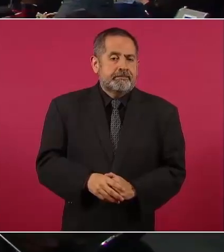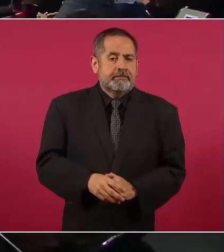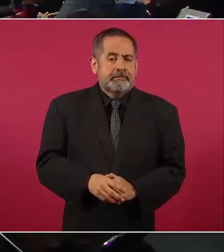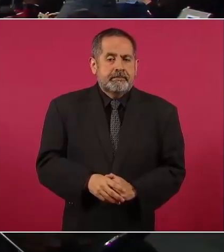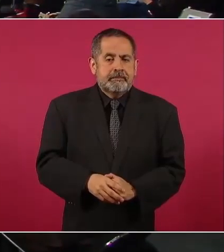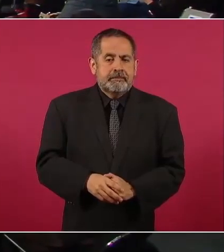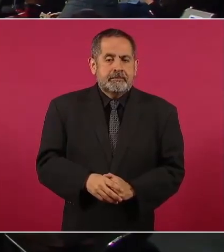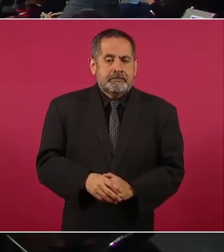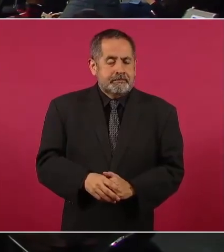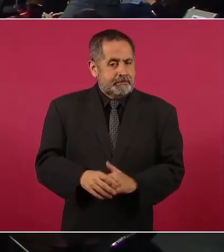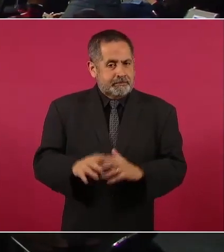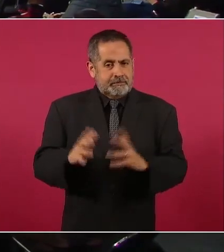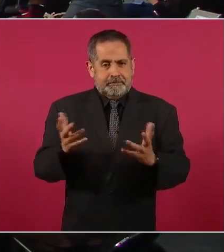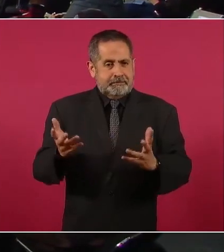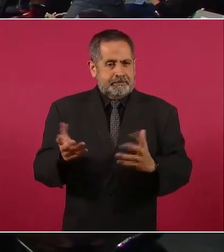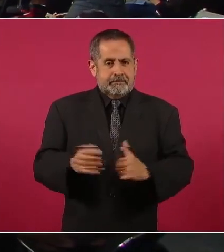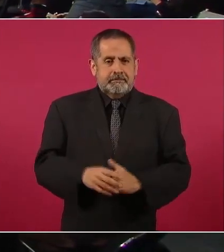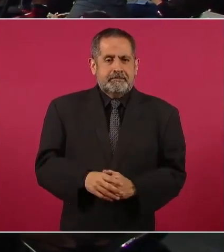Entonces,